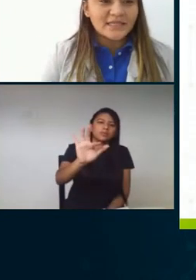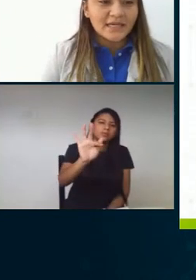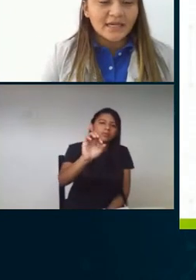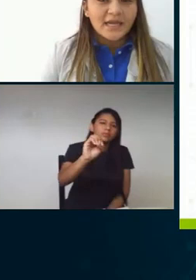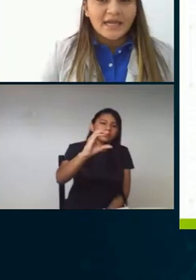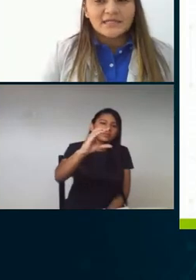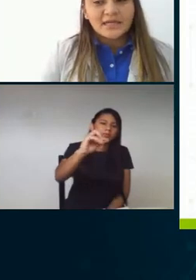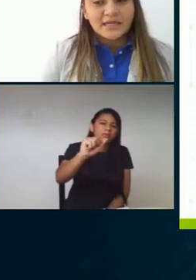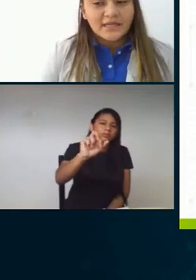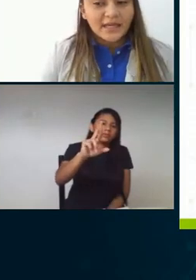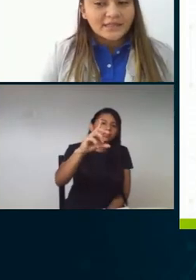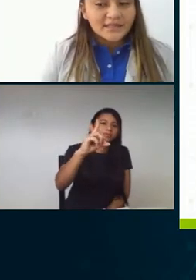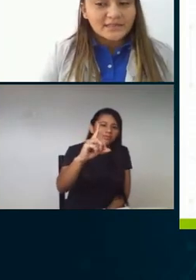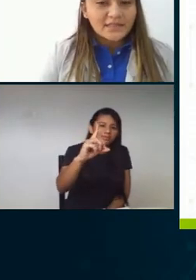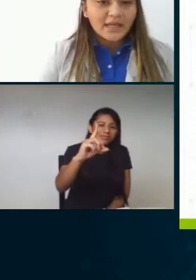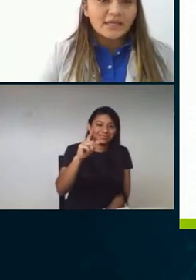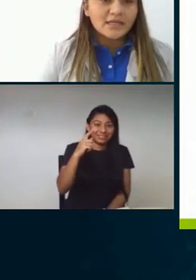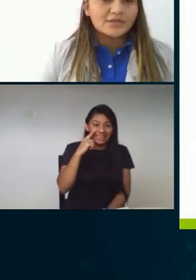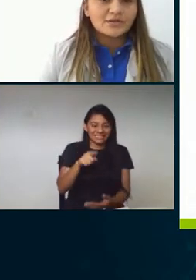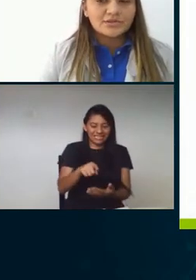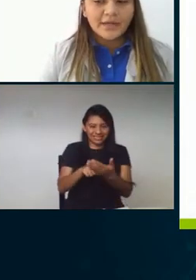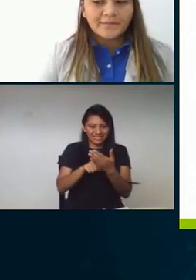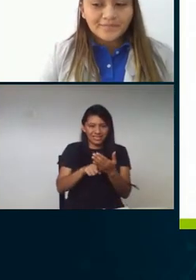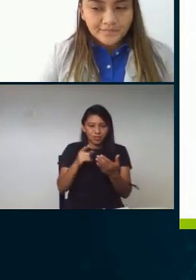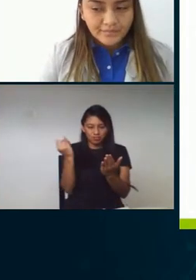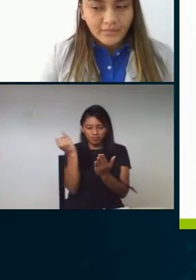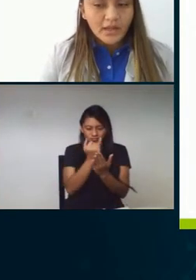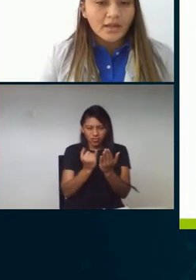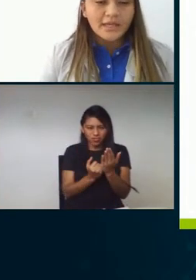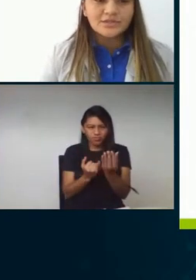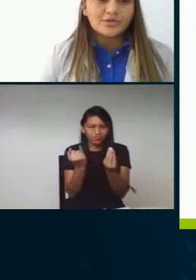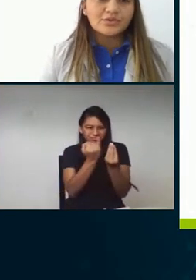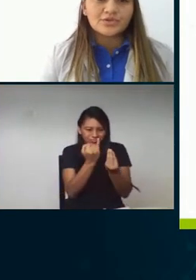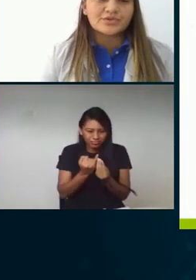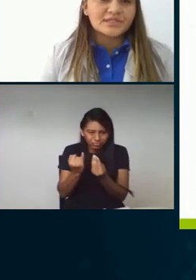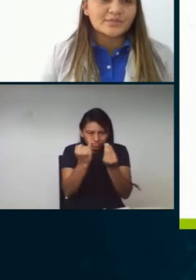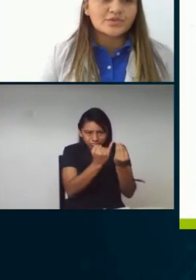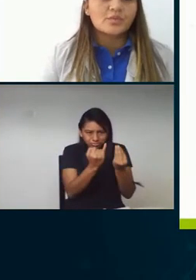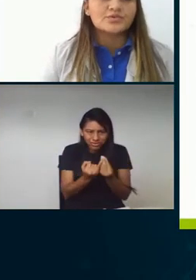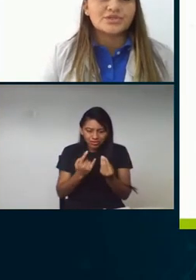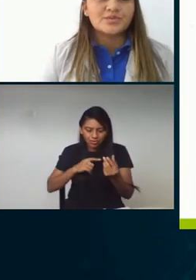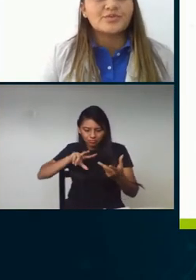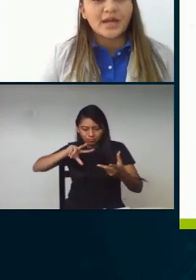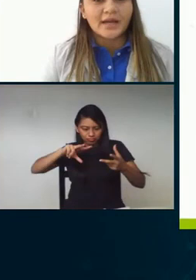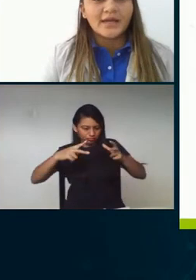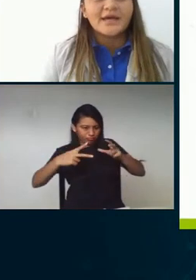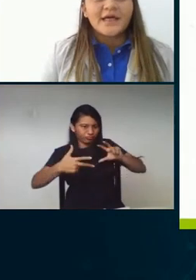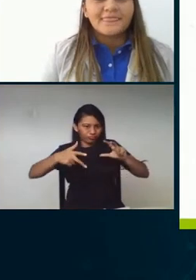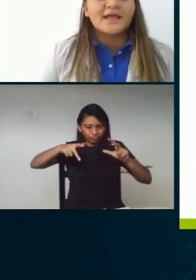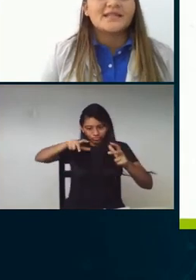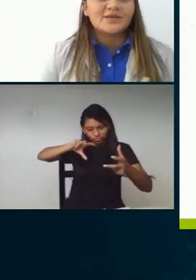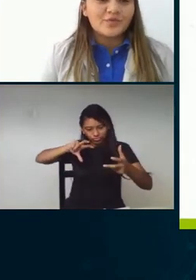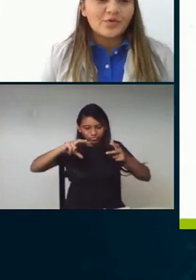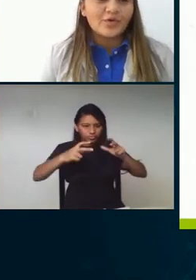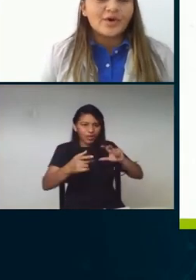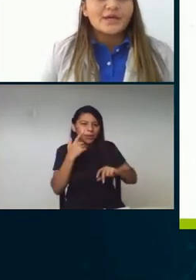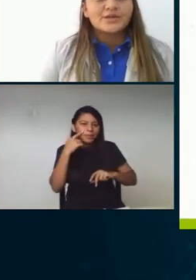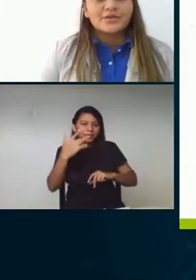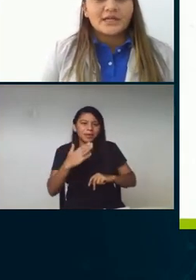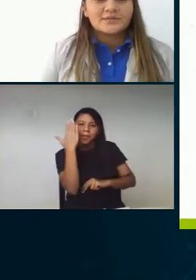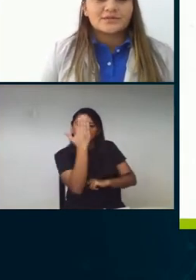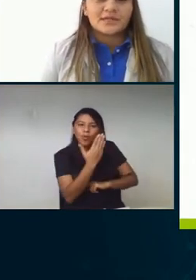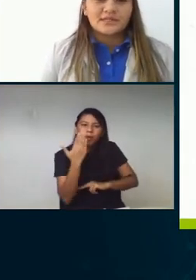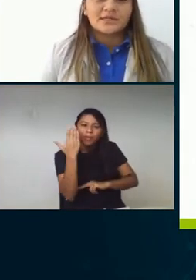en 3D. Esa realidad en 3D y en 2D es donde nosotros hacemos como un simulaje del